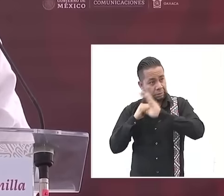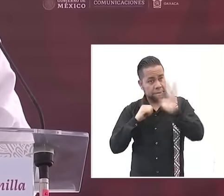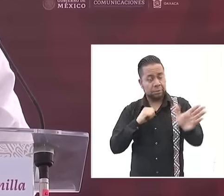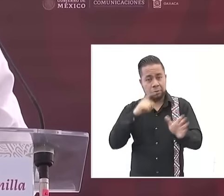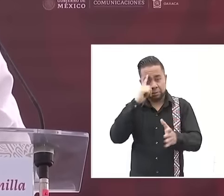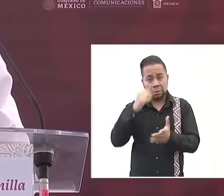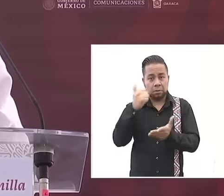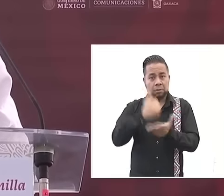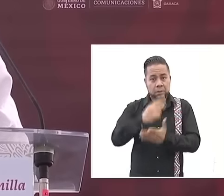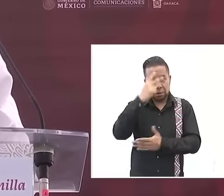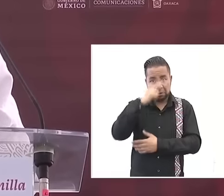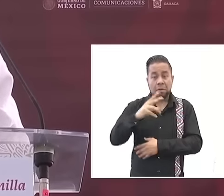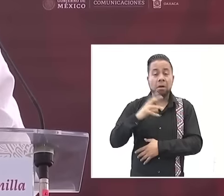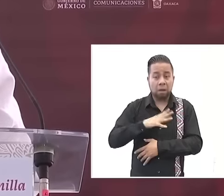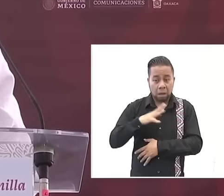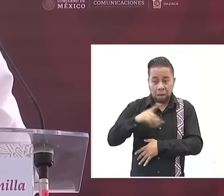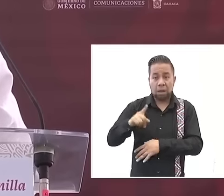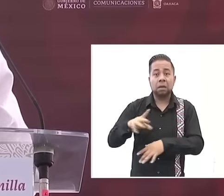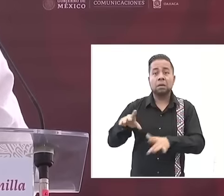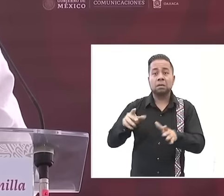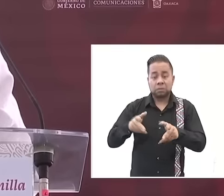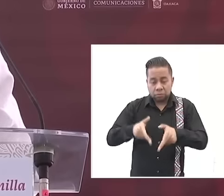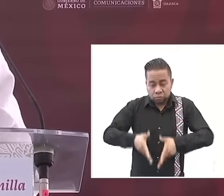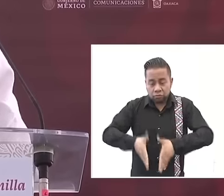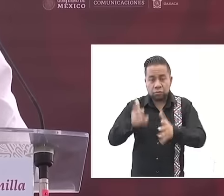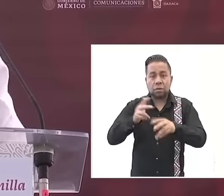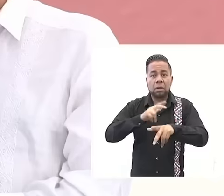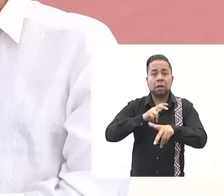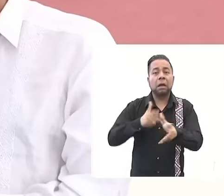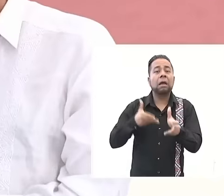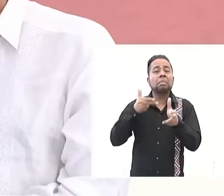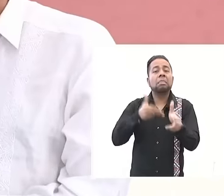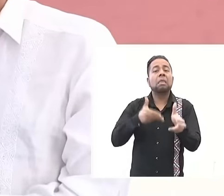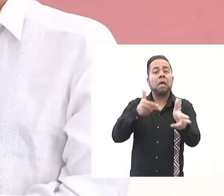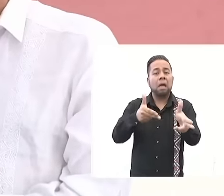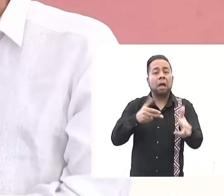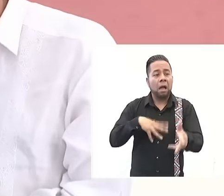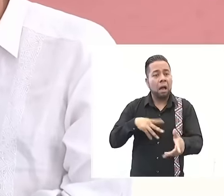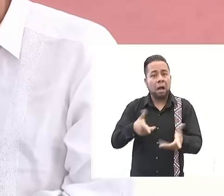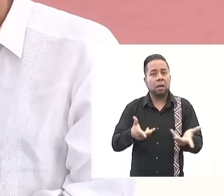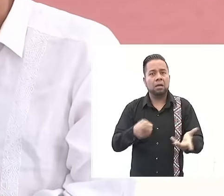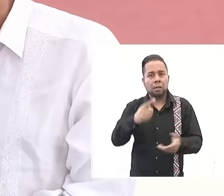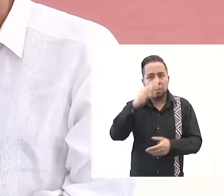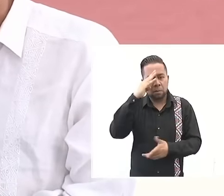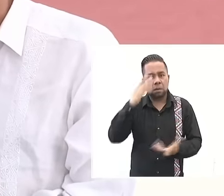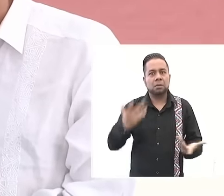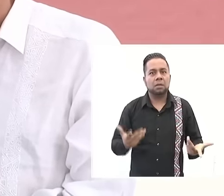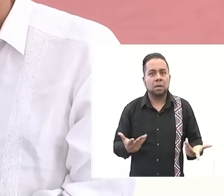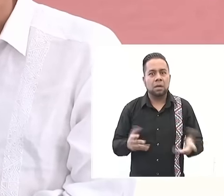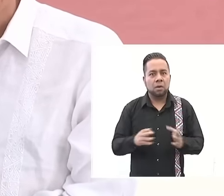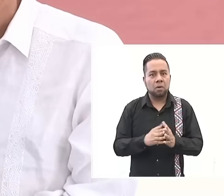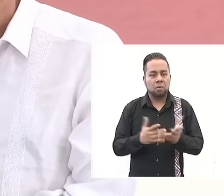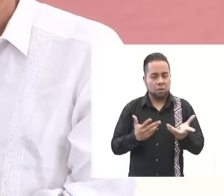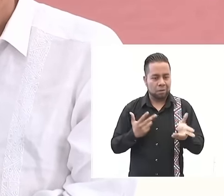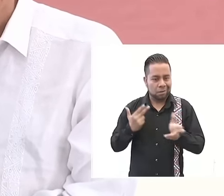la Ciudad de México? Una vía de tren. Imagínense un tren